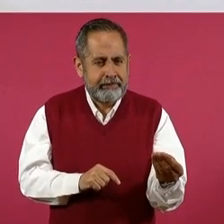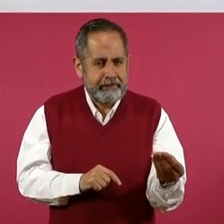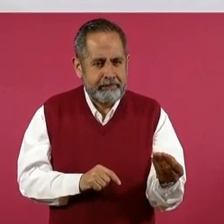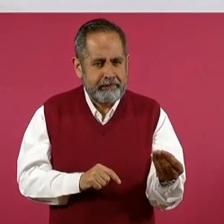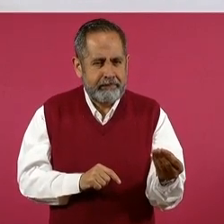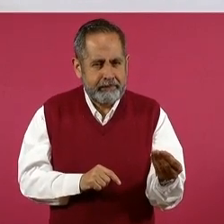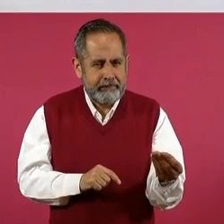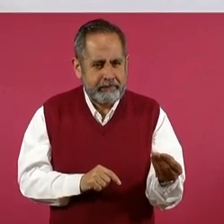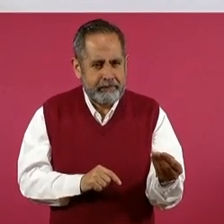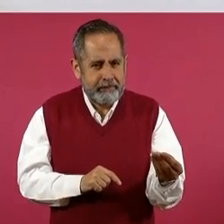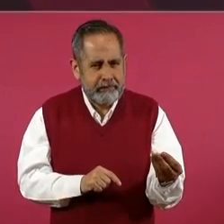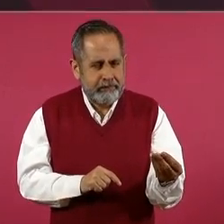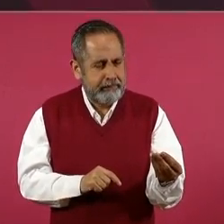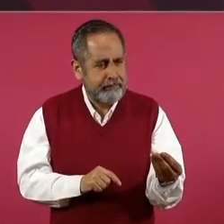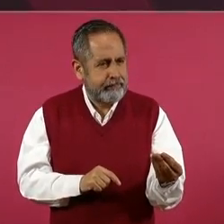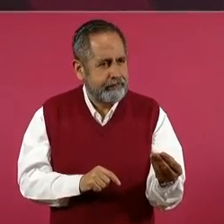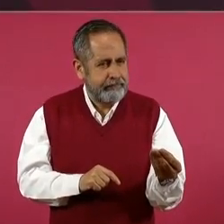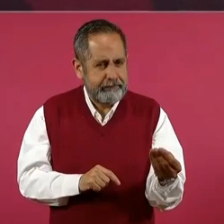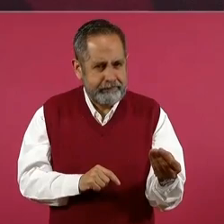del no ejercicio